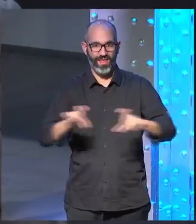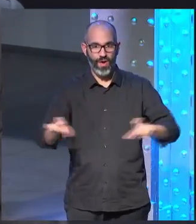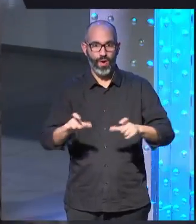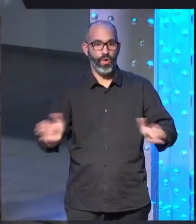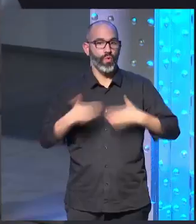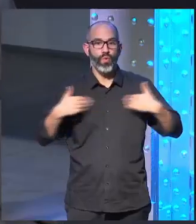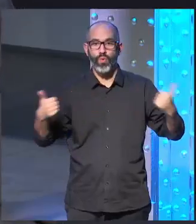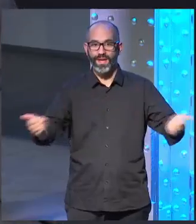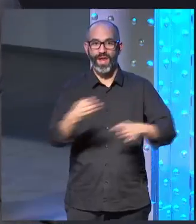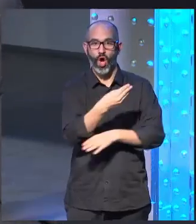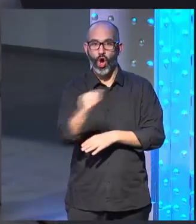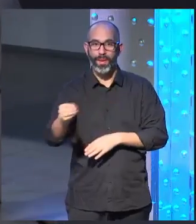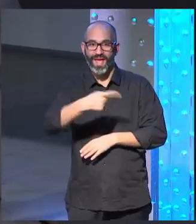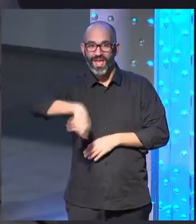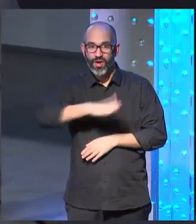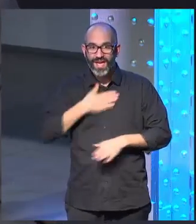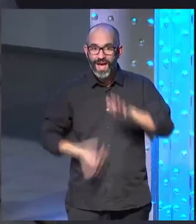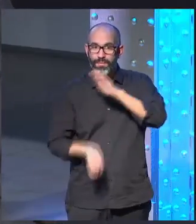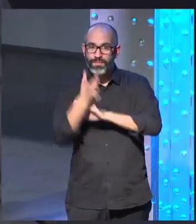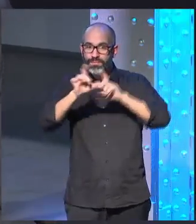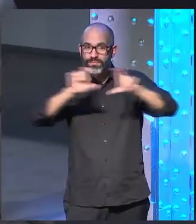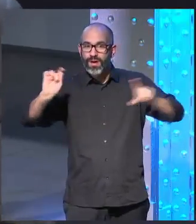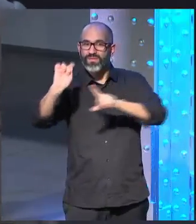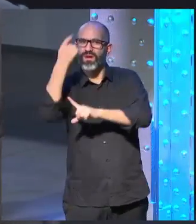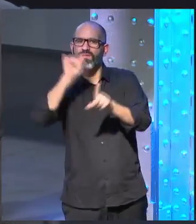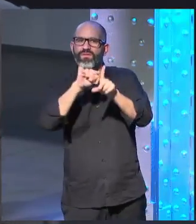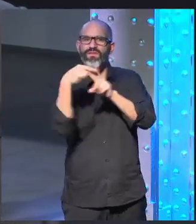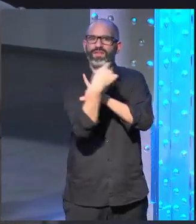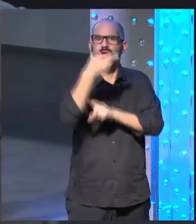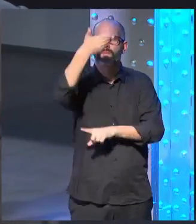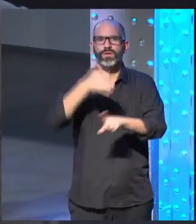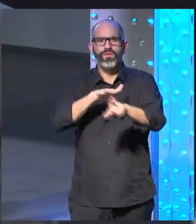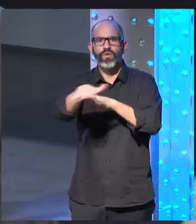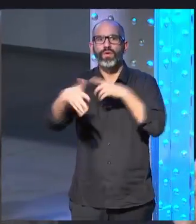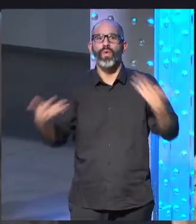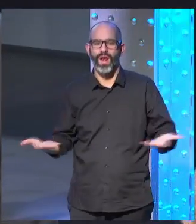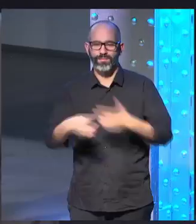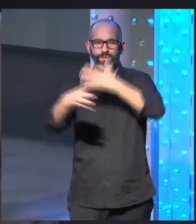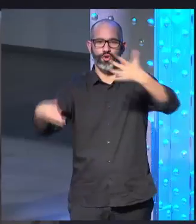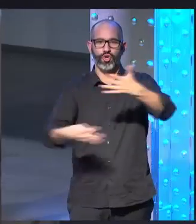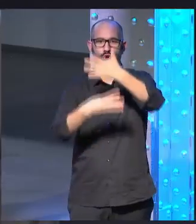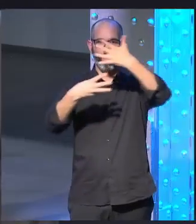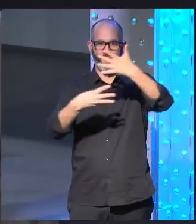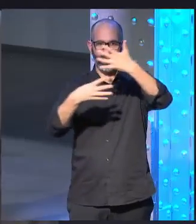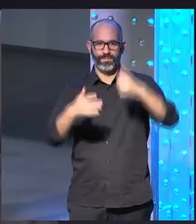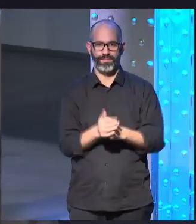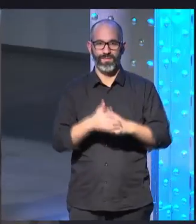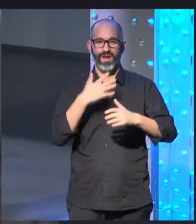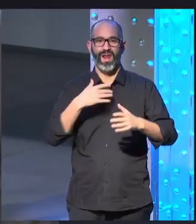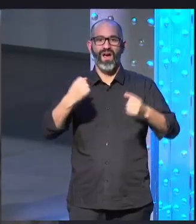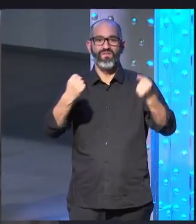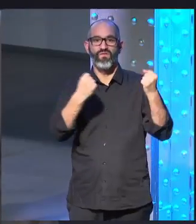quiera emprender, que por lo menos sepa, los que triunfan, qué factores tiene claves de éxito. Noveno, las